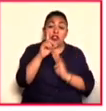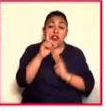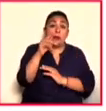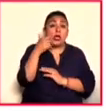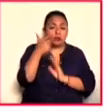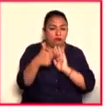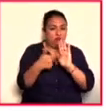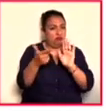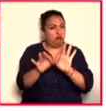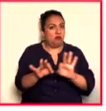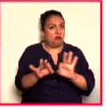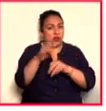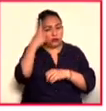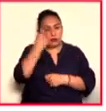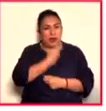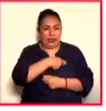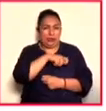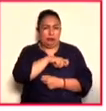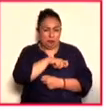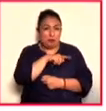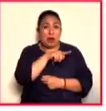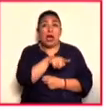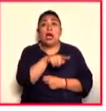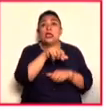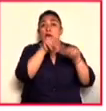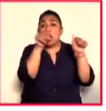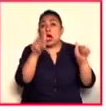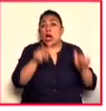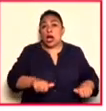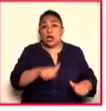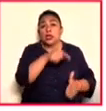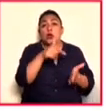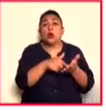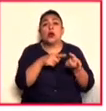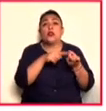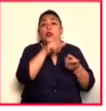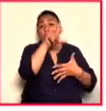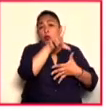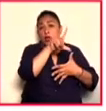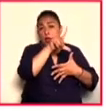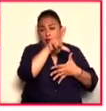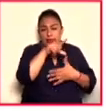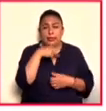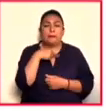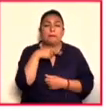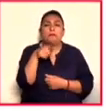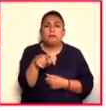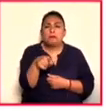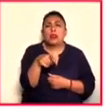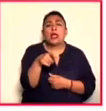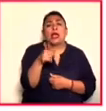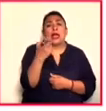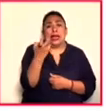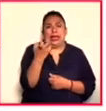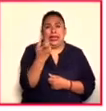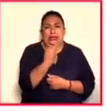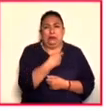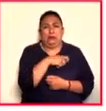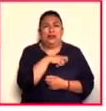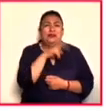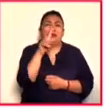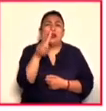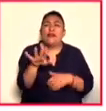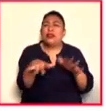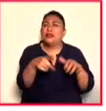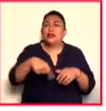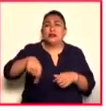que tuvo para la España peninsular el arte producido en América Latina. Transmitir al público español algo que por desgracia ignora, ¿no?